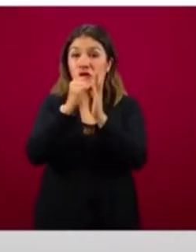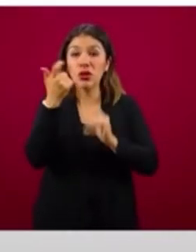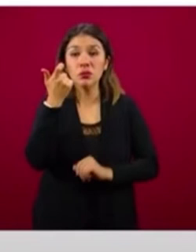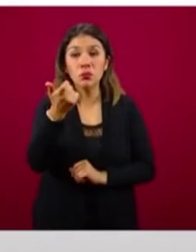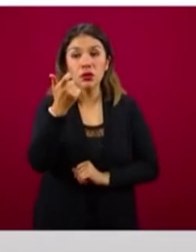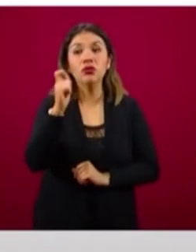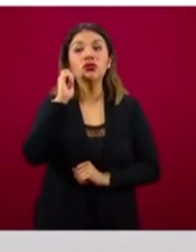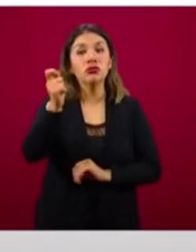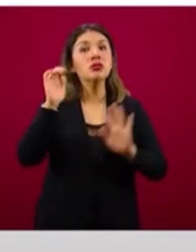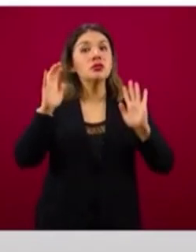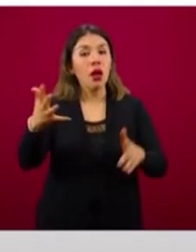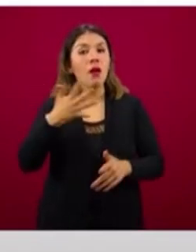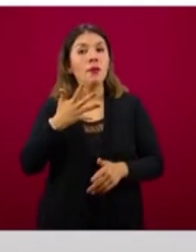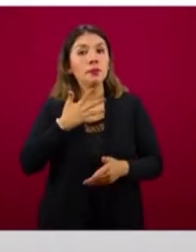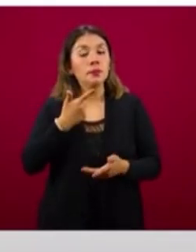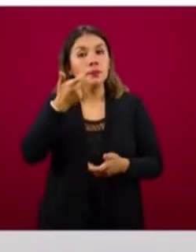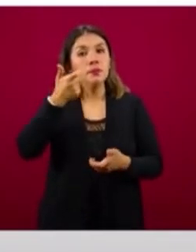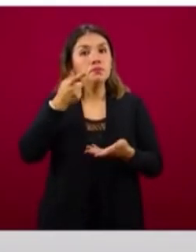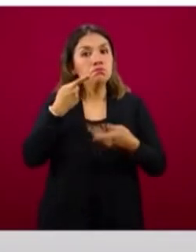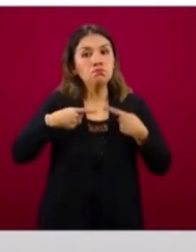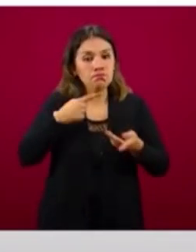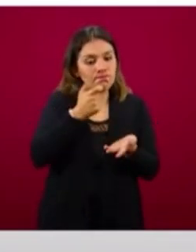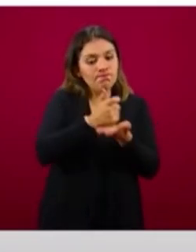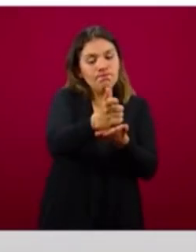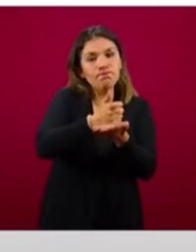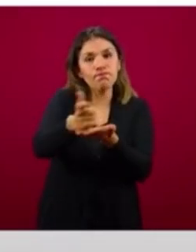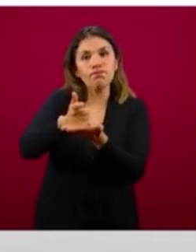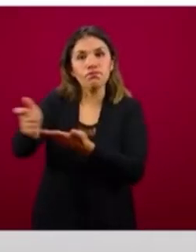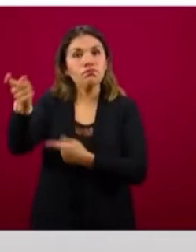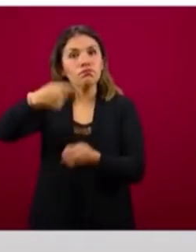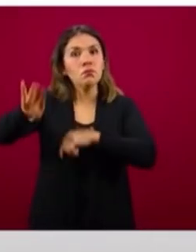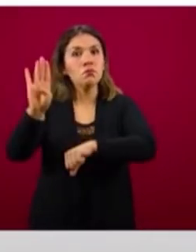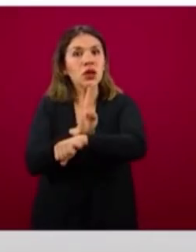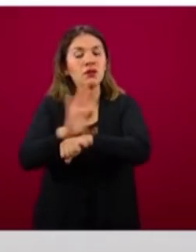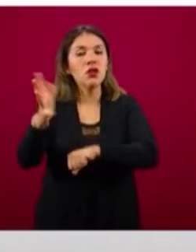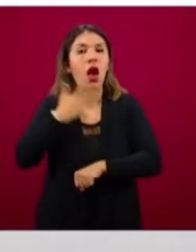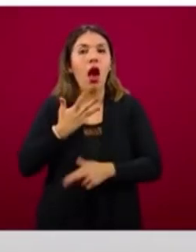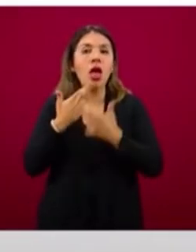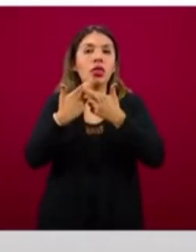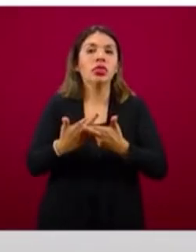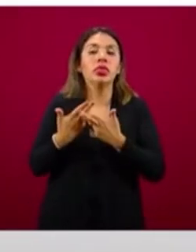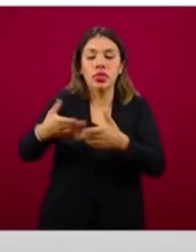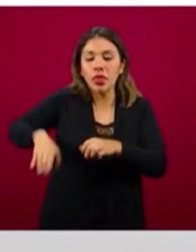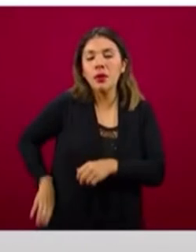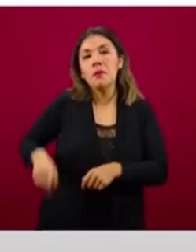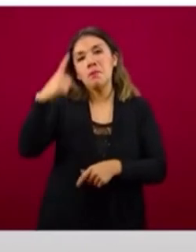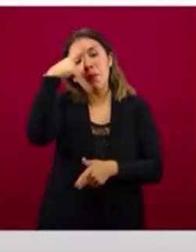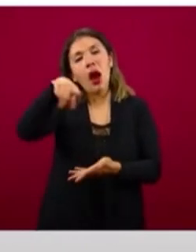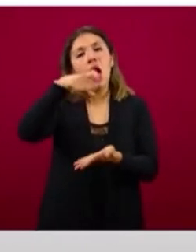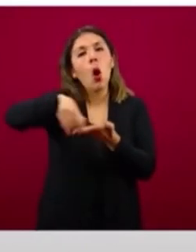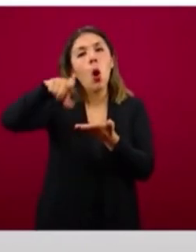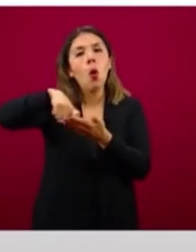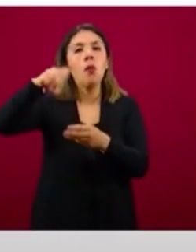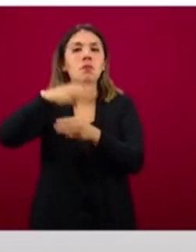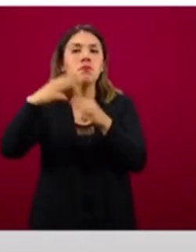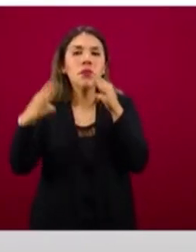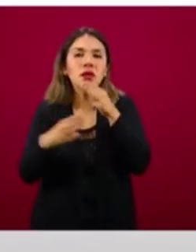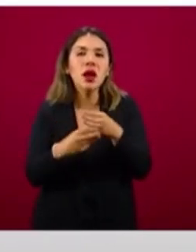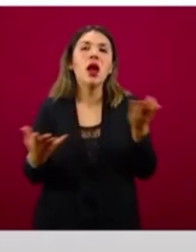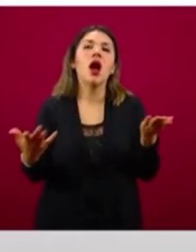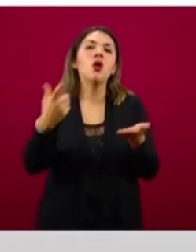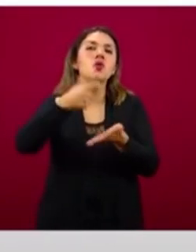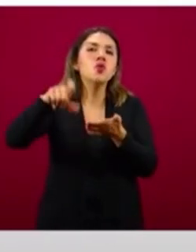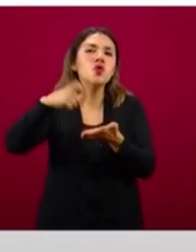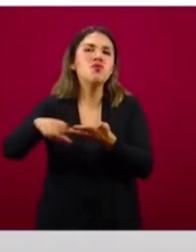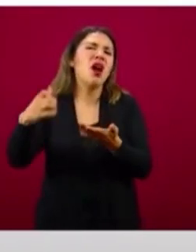ya en los bolsillos de los beneficiarios, están en la compra de materiales, de materias